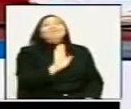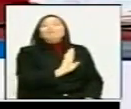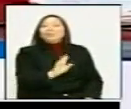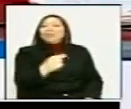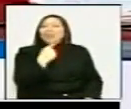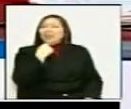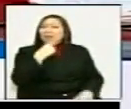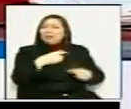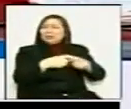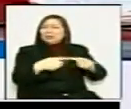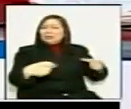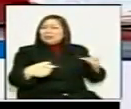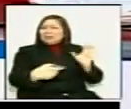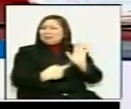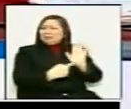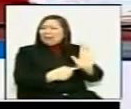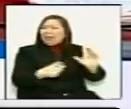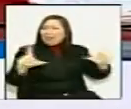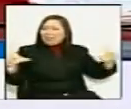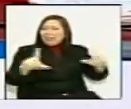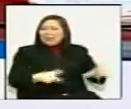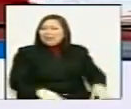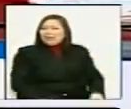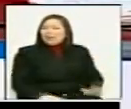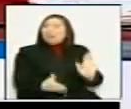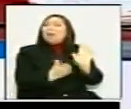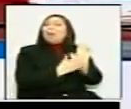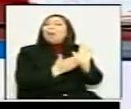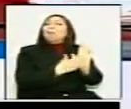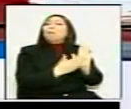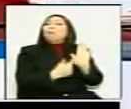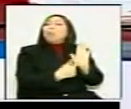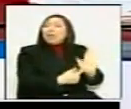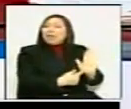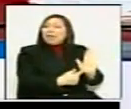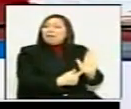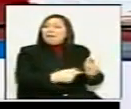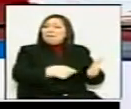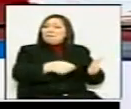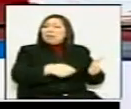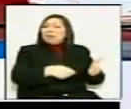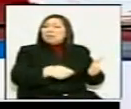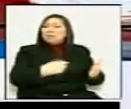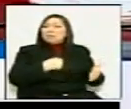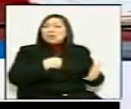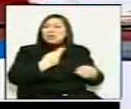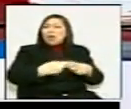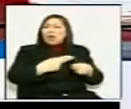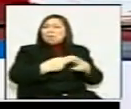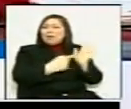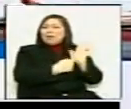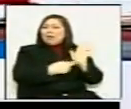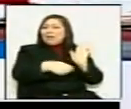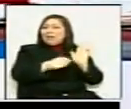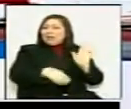enseñando cheques en la televisión, diciendo, acá está, firmado por Villanueva,